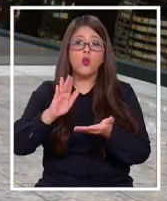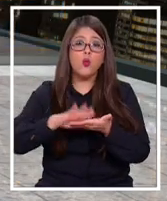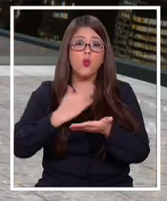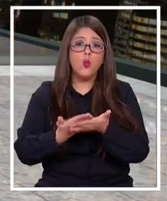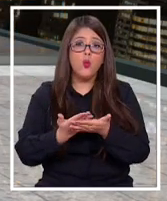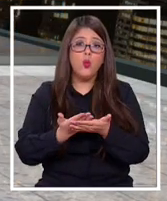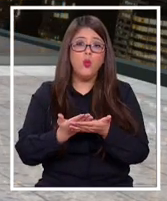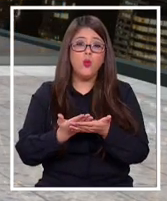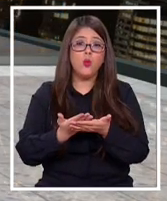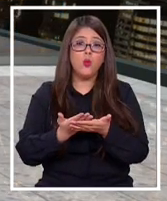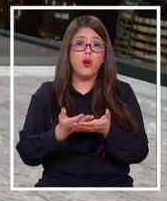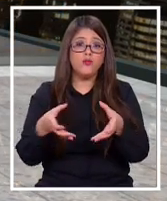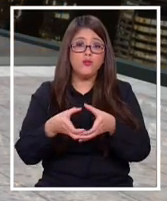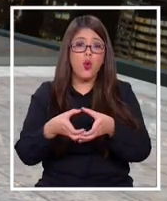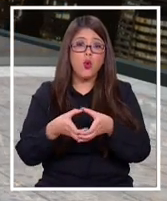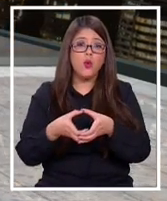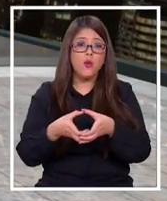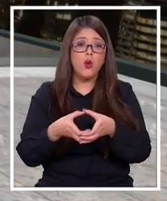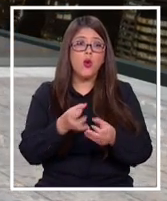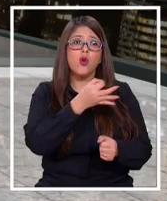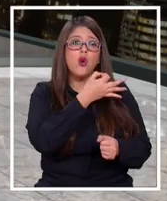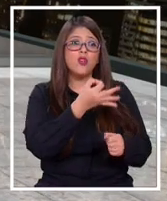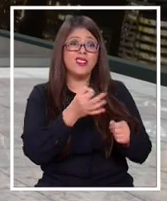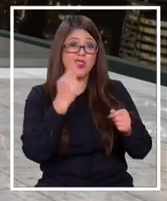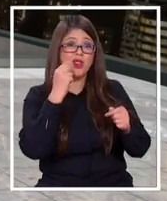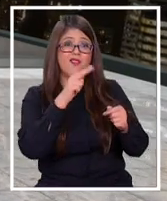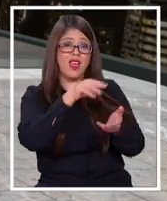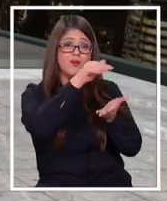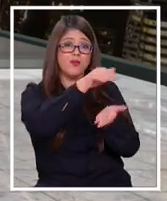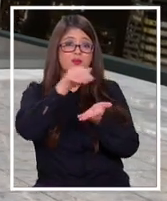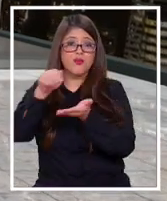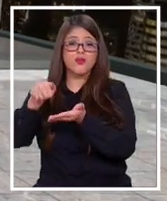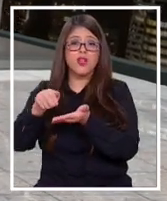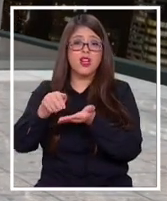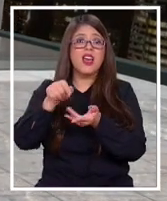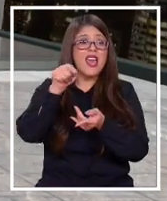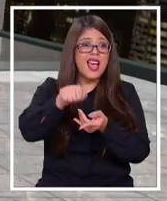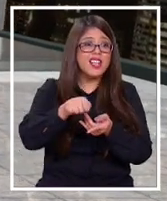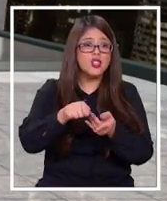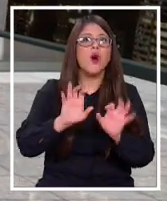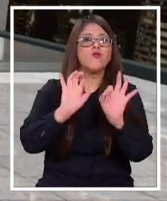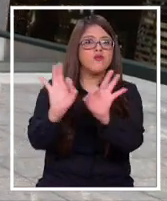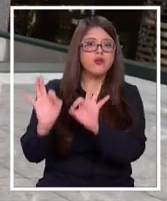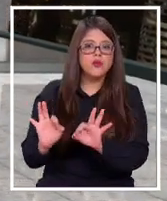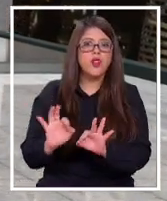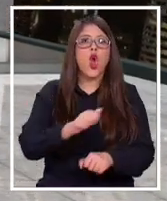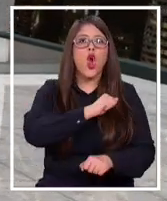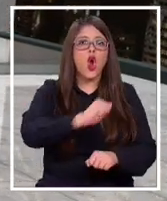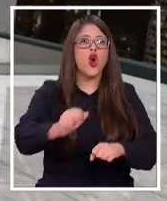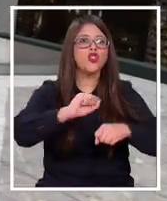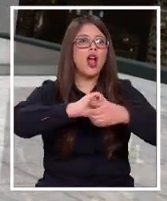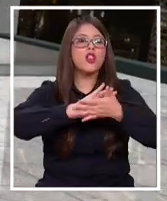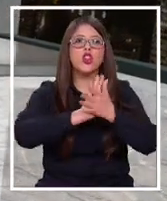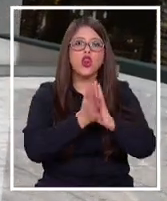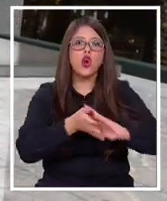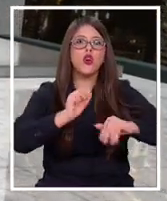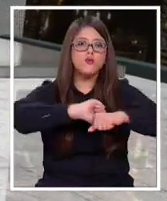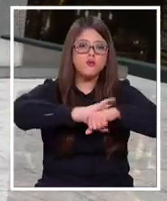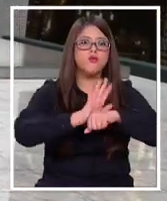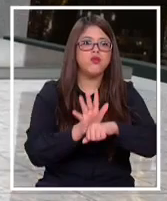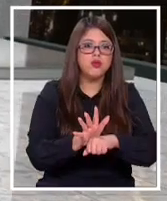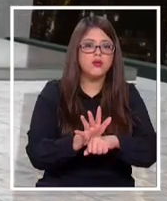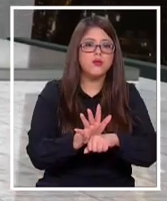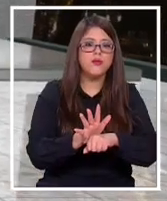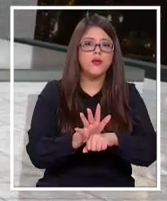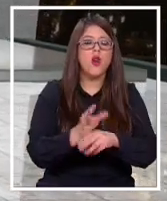aprobadas, o sea, estas que vemos acá, que estamos viendo los frasquitos, son eficaces contra todas las variantes de COVID. Una